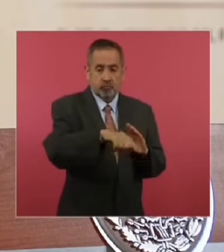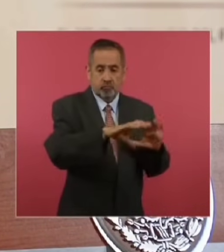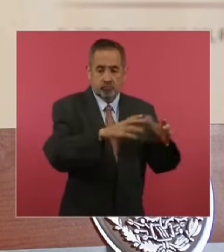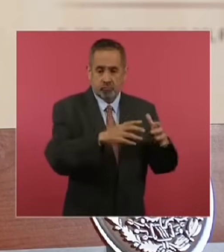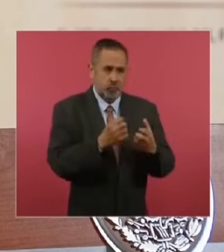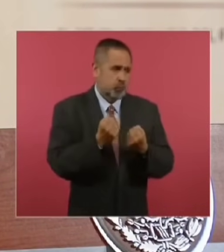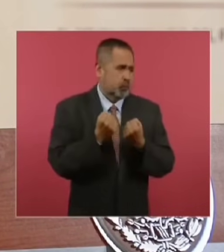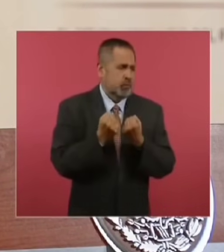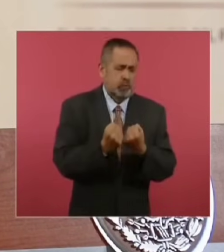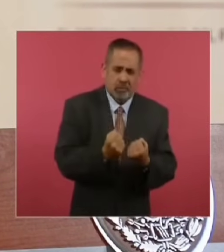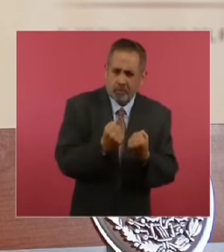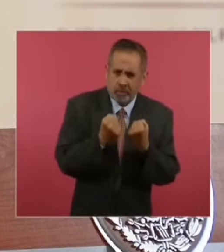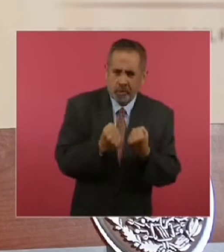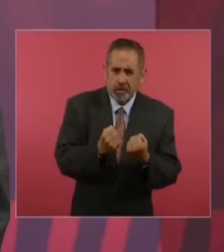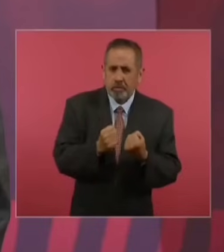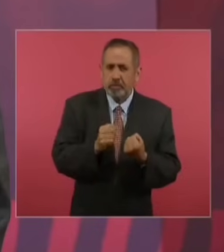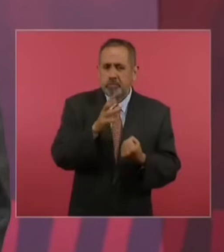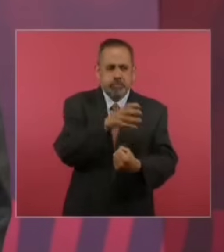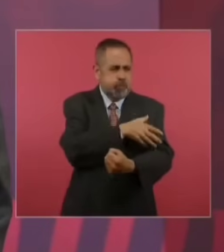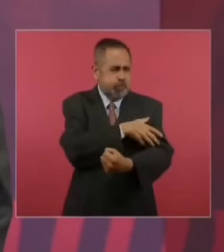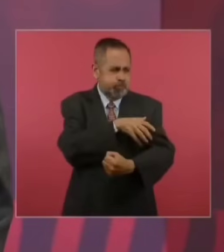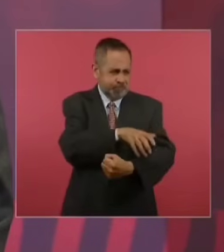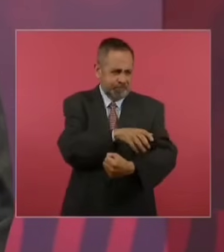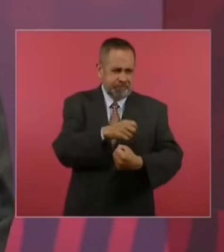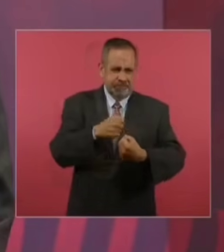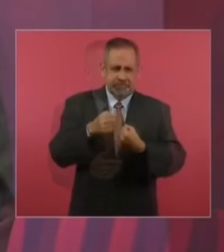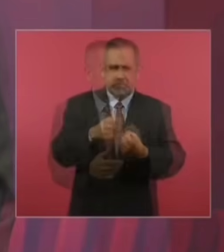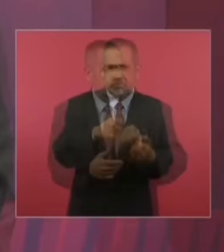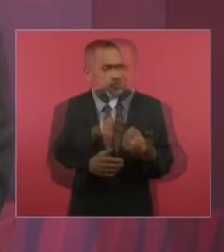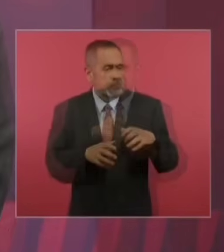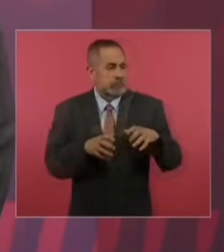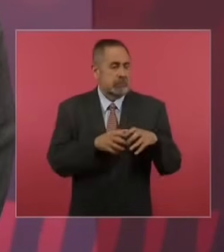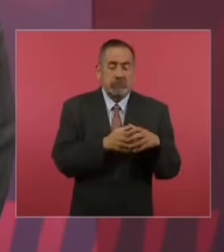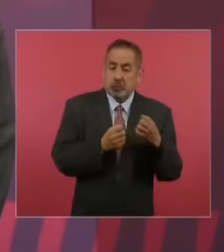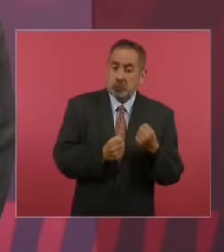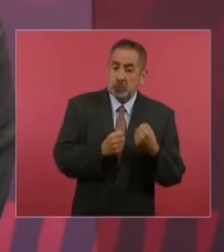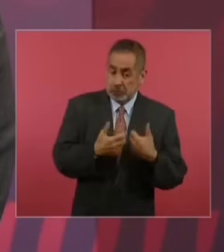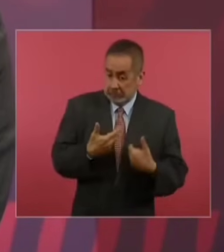casi absoluto la prensa.